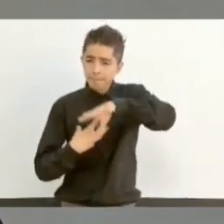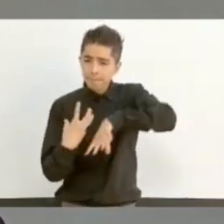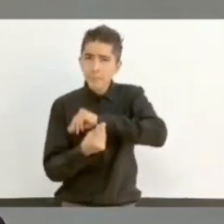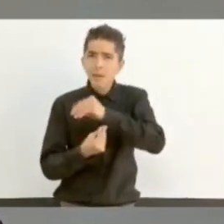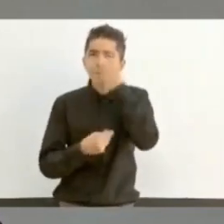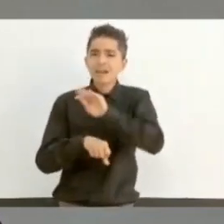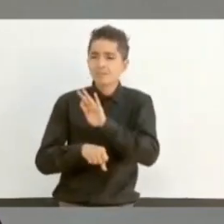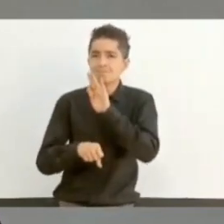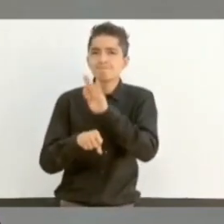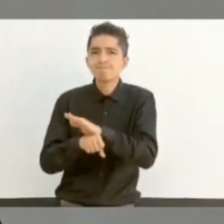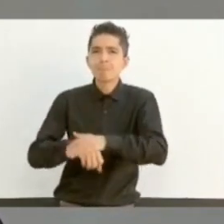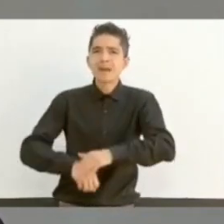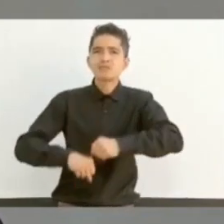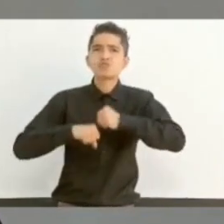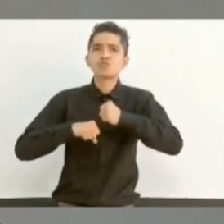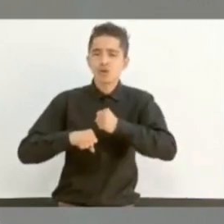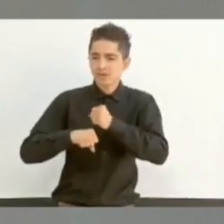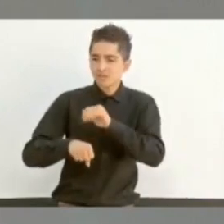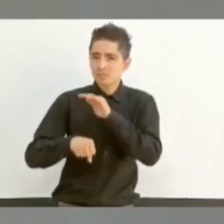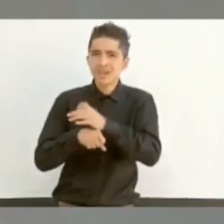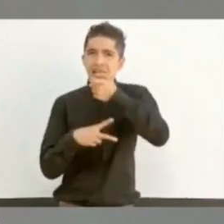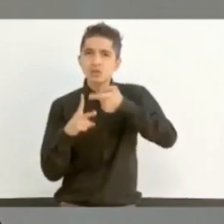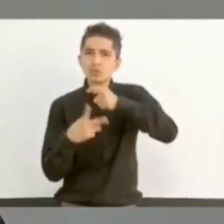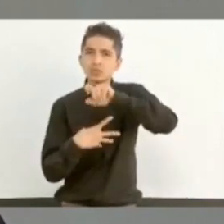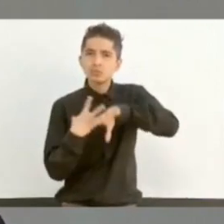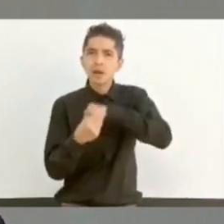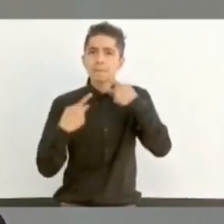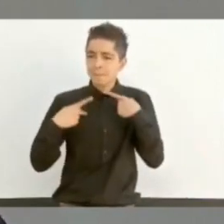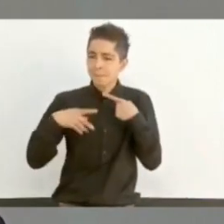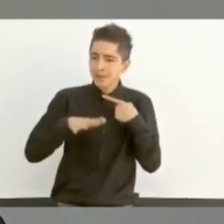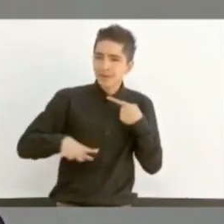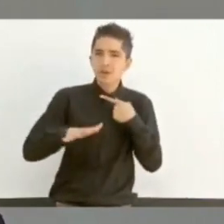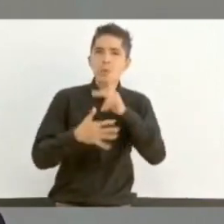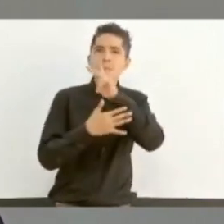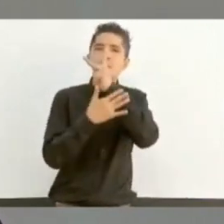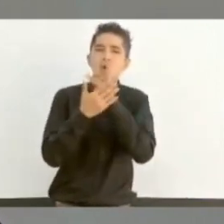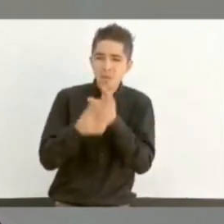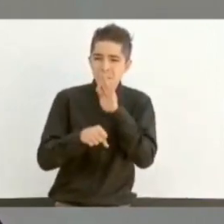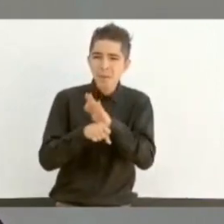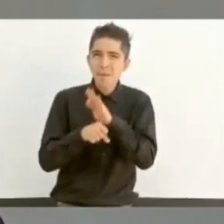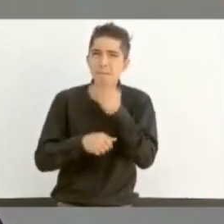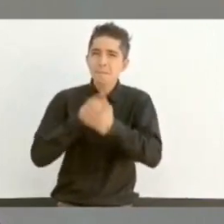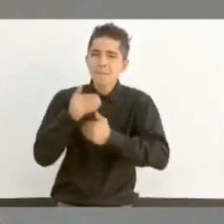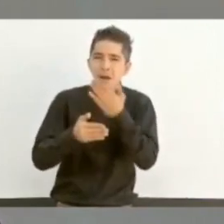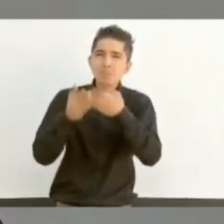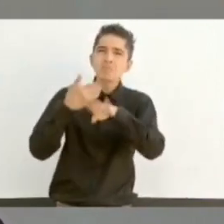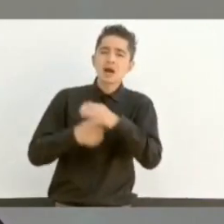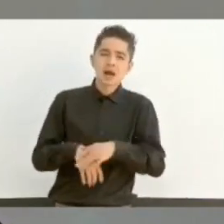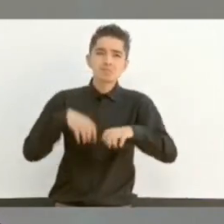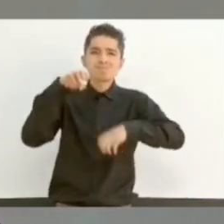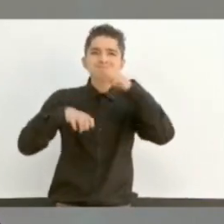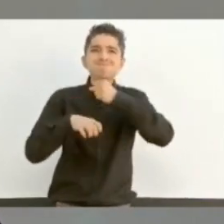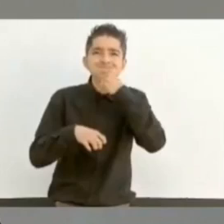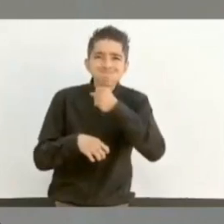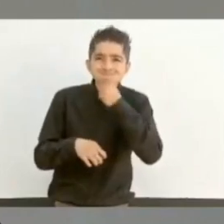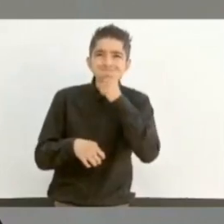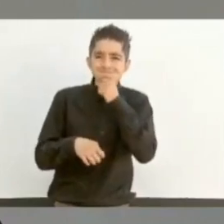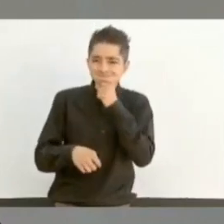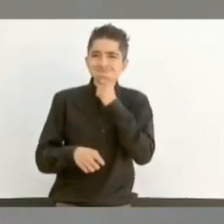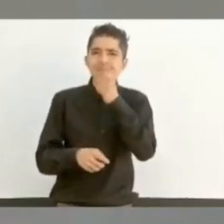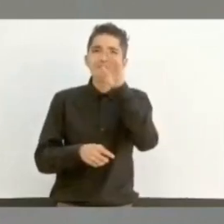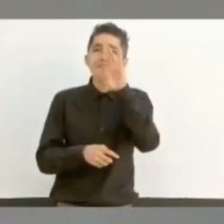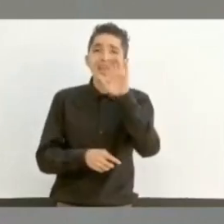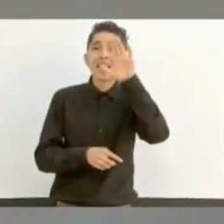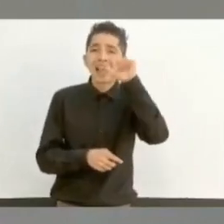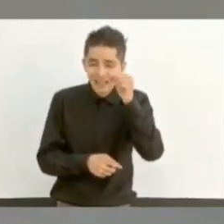para fortalecer la economía popular, con los programas de bienestar, el apoyo a los adultos mayores, las